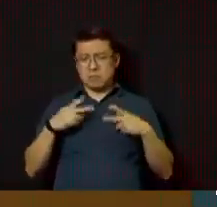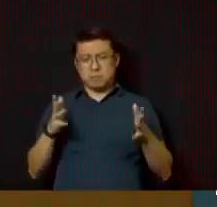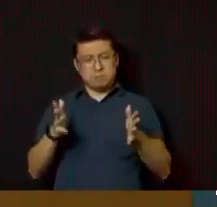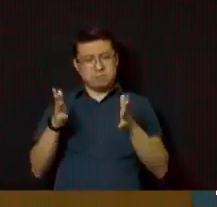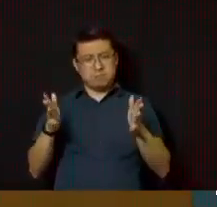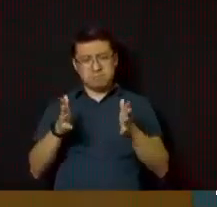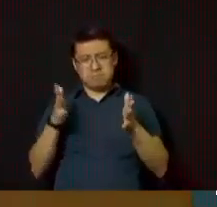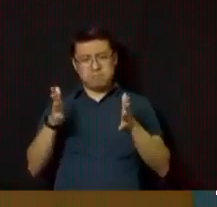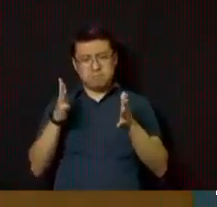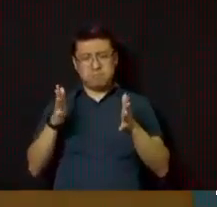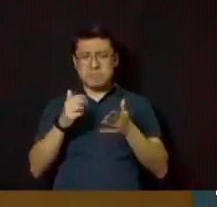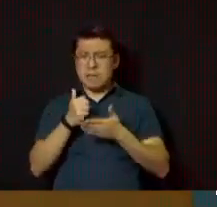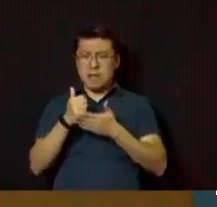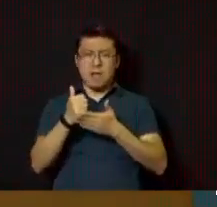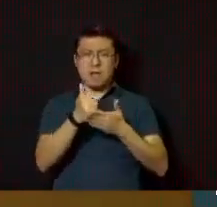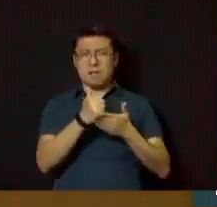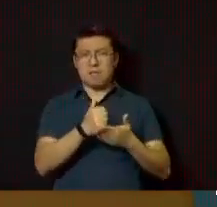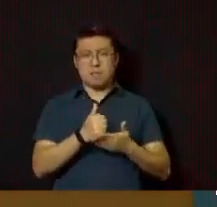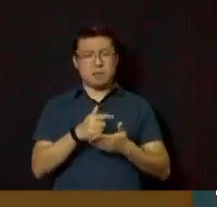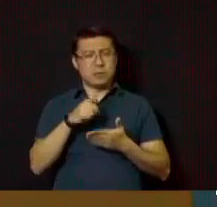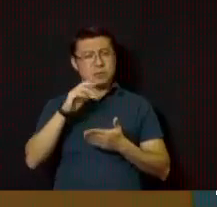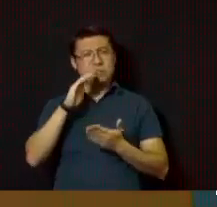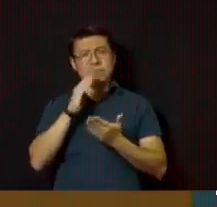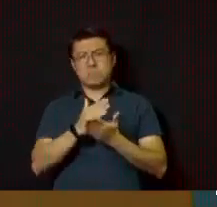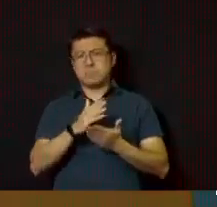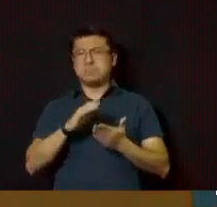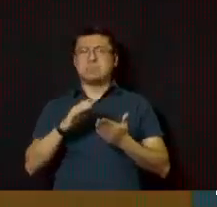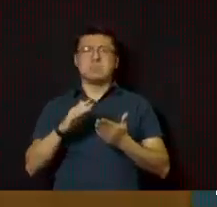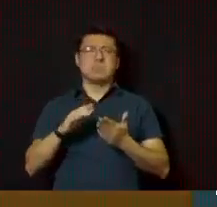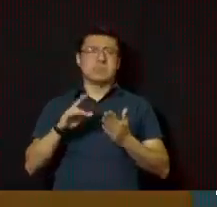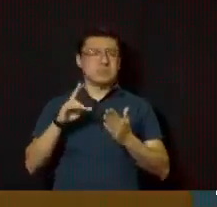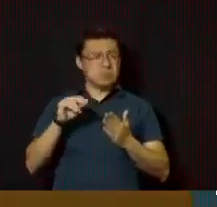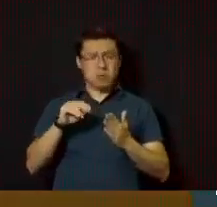fue así, ¿no? Pues continué de allí,